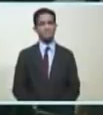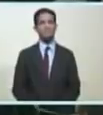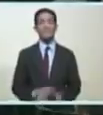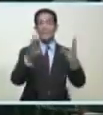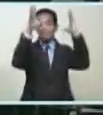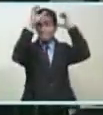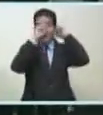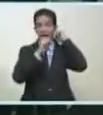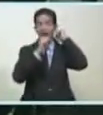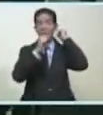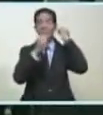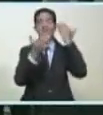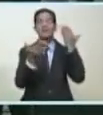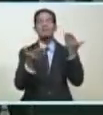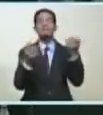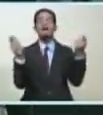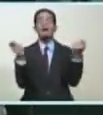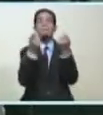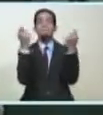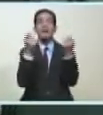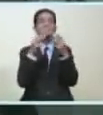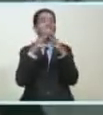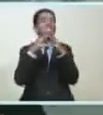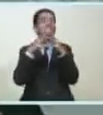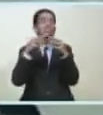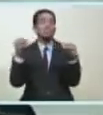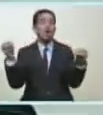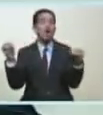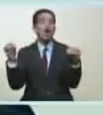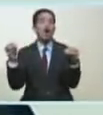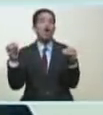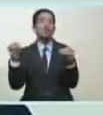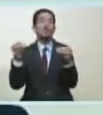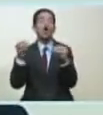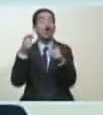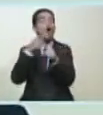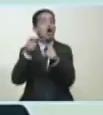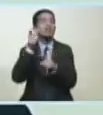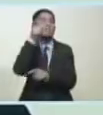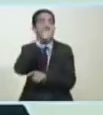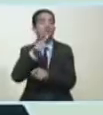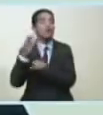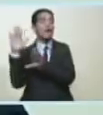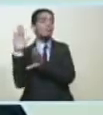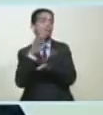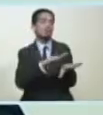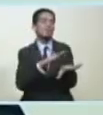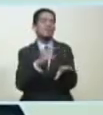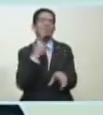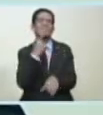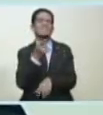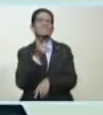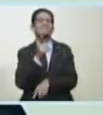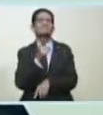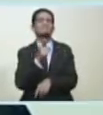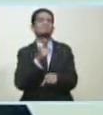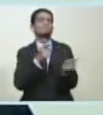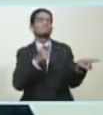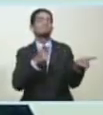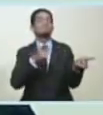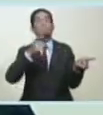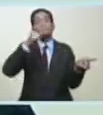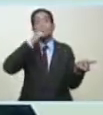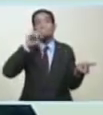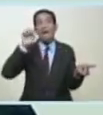embajadas, comandos de campaña, todos los exit poll a las 11 de la mañana señalaban al candidato Nicolás Maduro